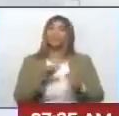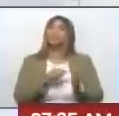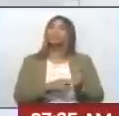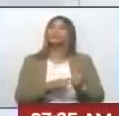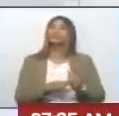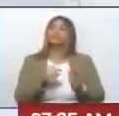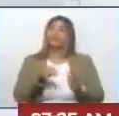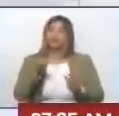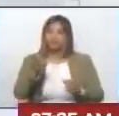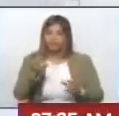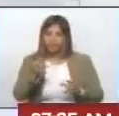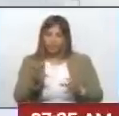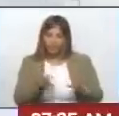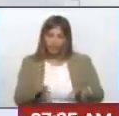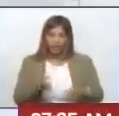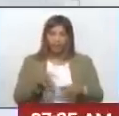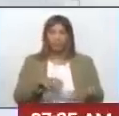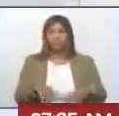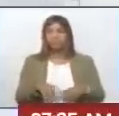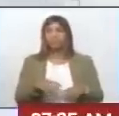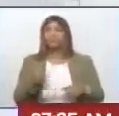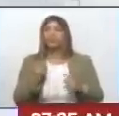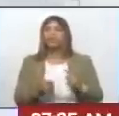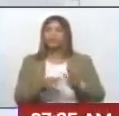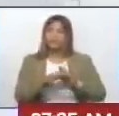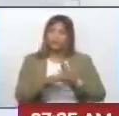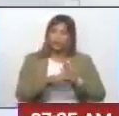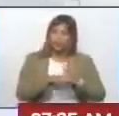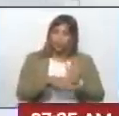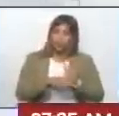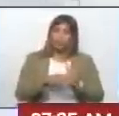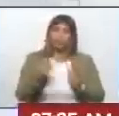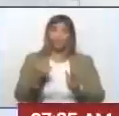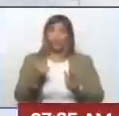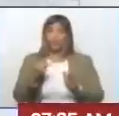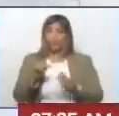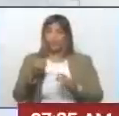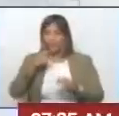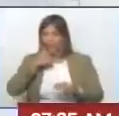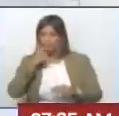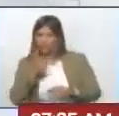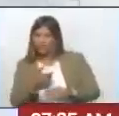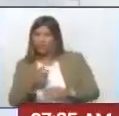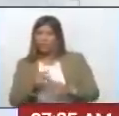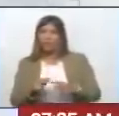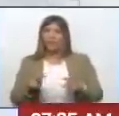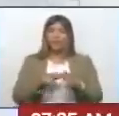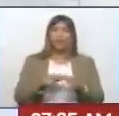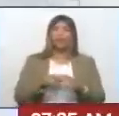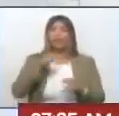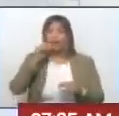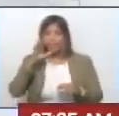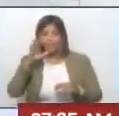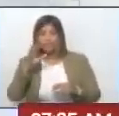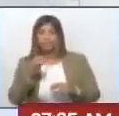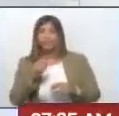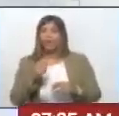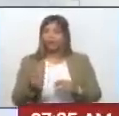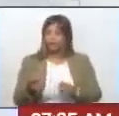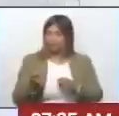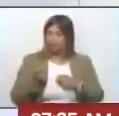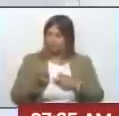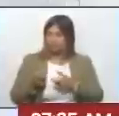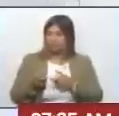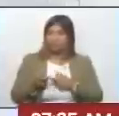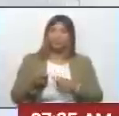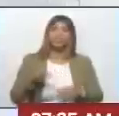representación, debe establecerse reglas. No solo la de la honestidad, la de la capacidad, la del mérito, la